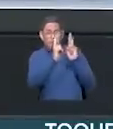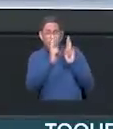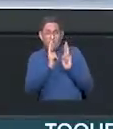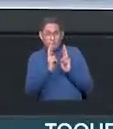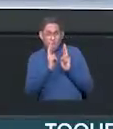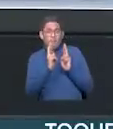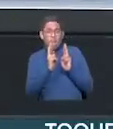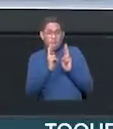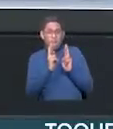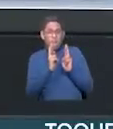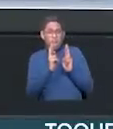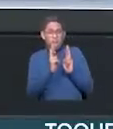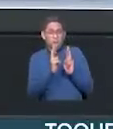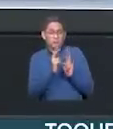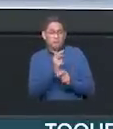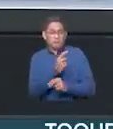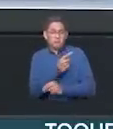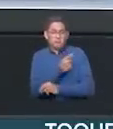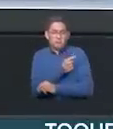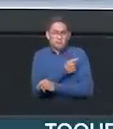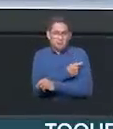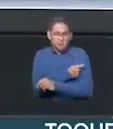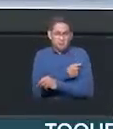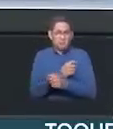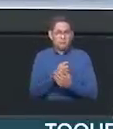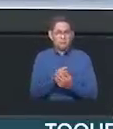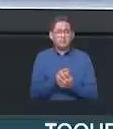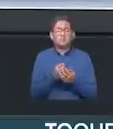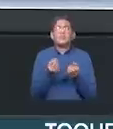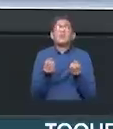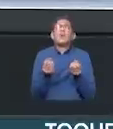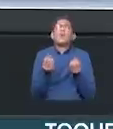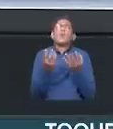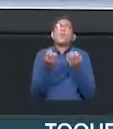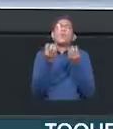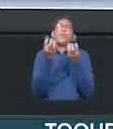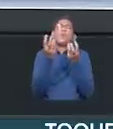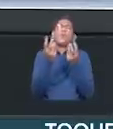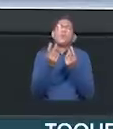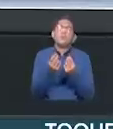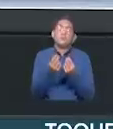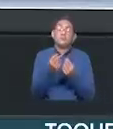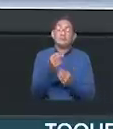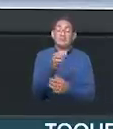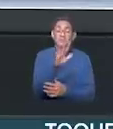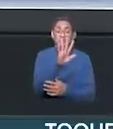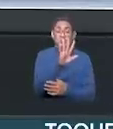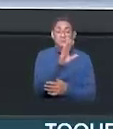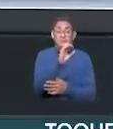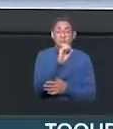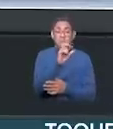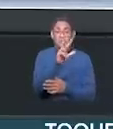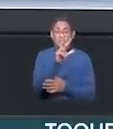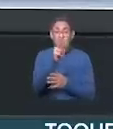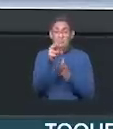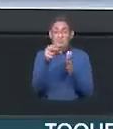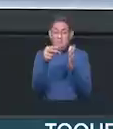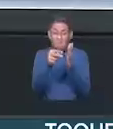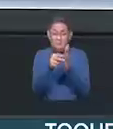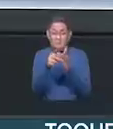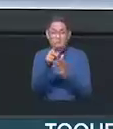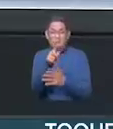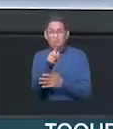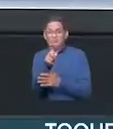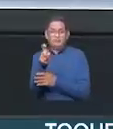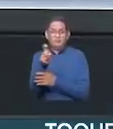el cual nos hará llegar una donación de 500 3 mil 100 dosis de la vacuna